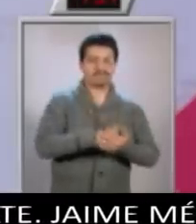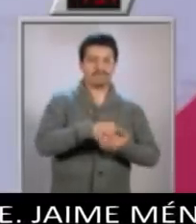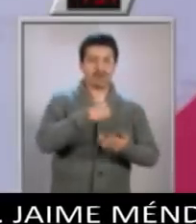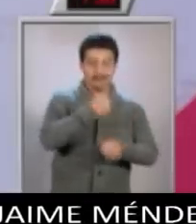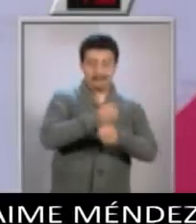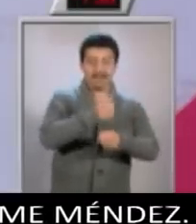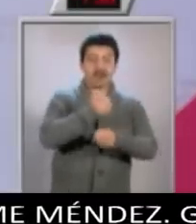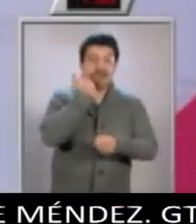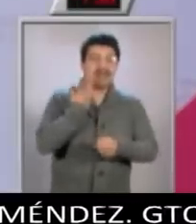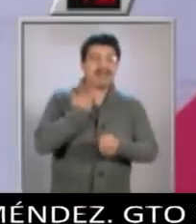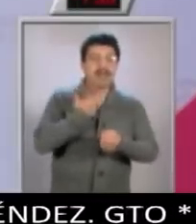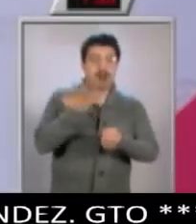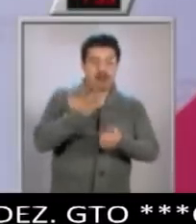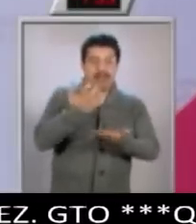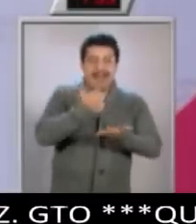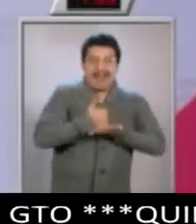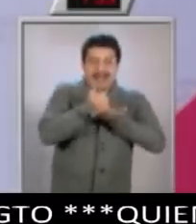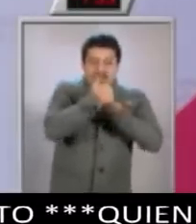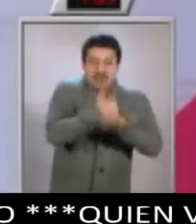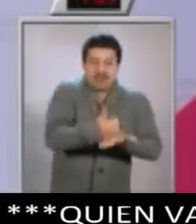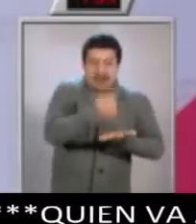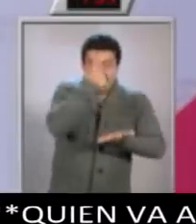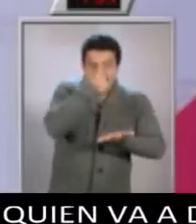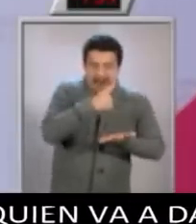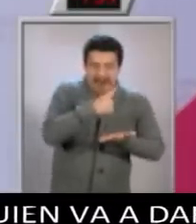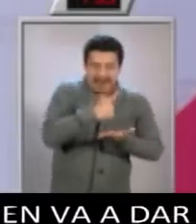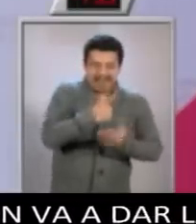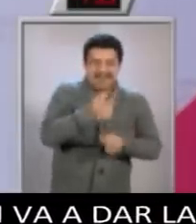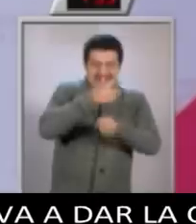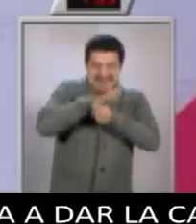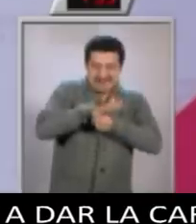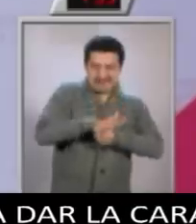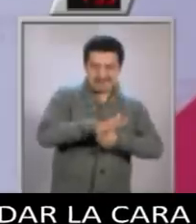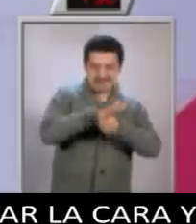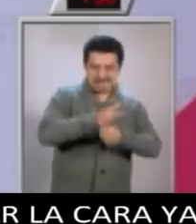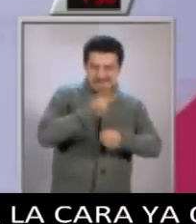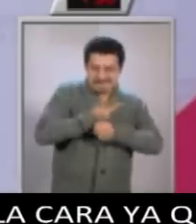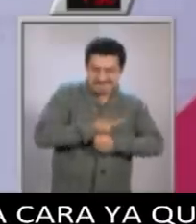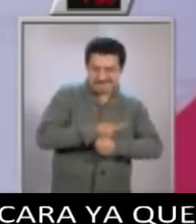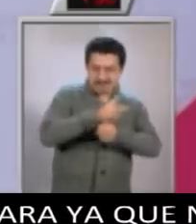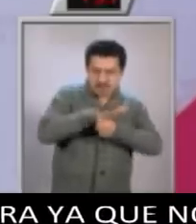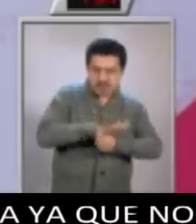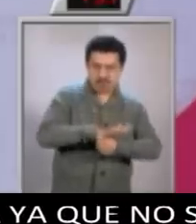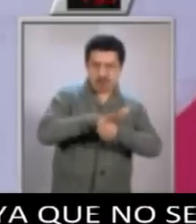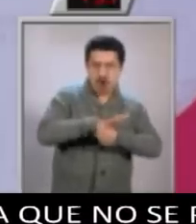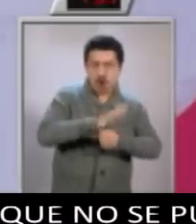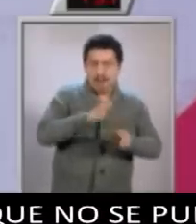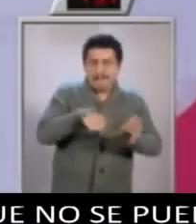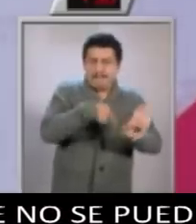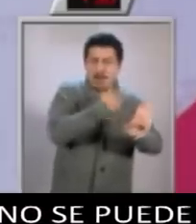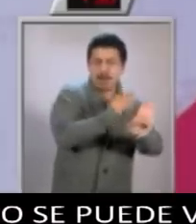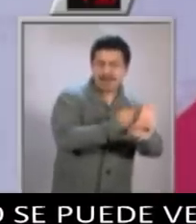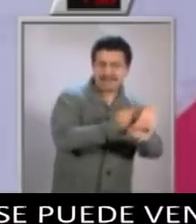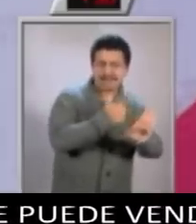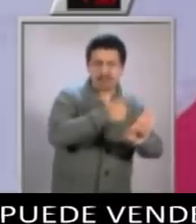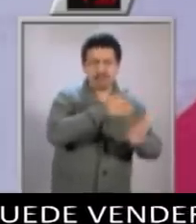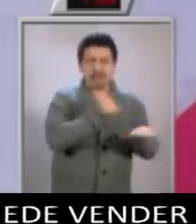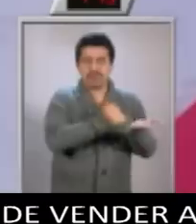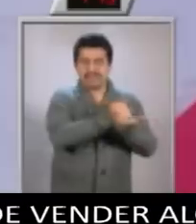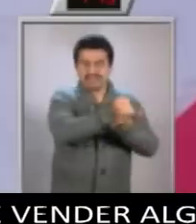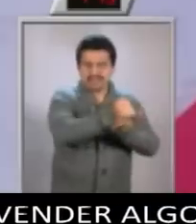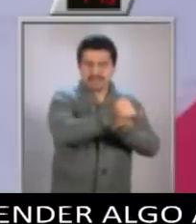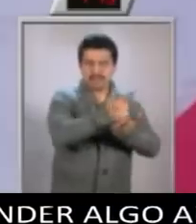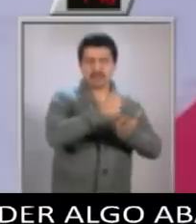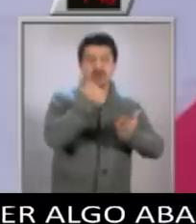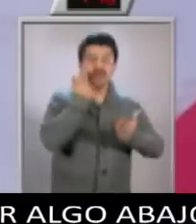acabó contestando, estuvo ahí, tuvo su presencia. Yo pensaría que era mejor enfocarse en ellas, en lo que dijeron entre